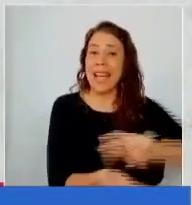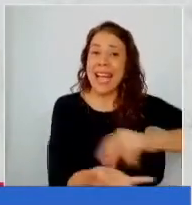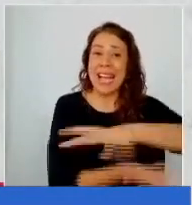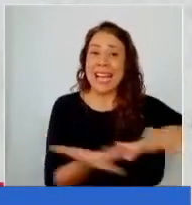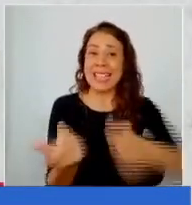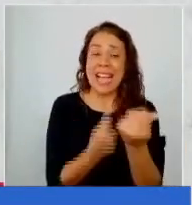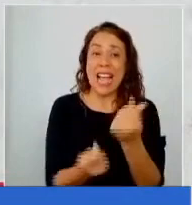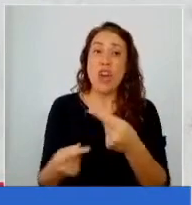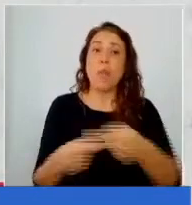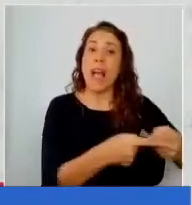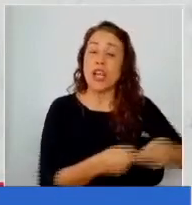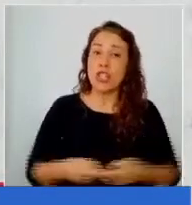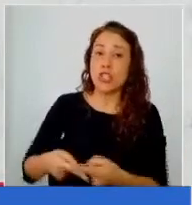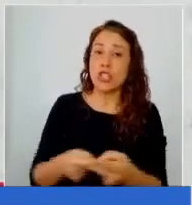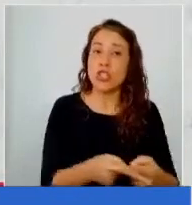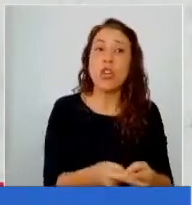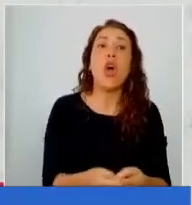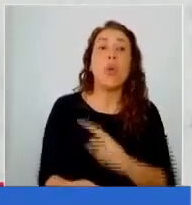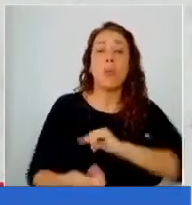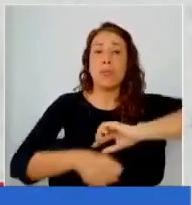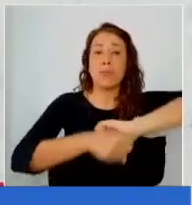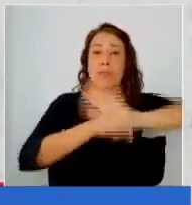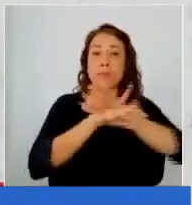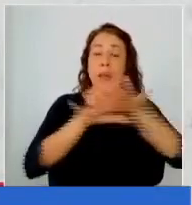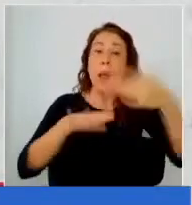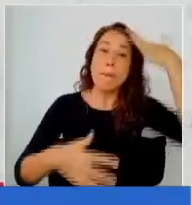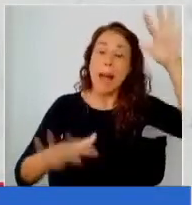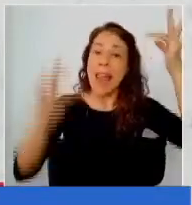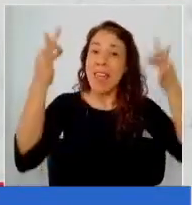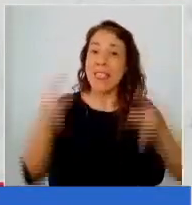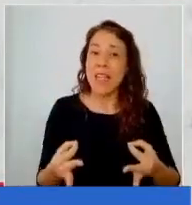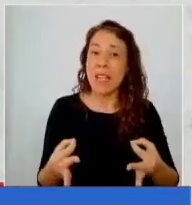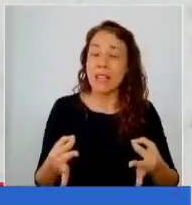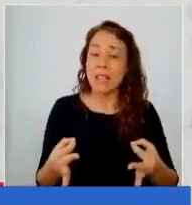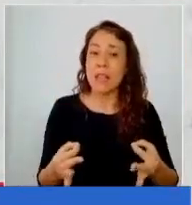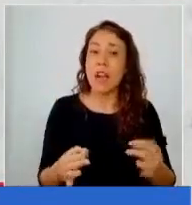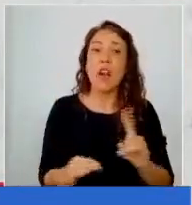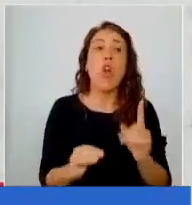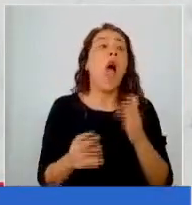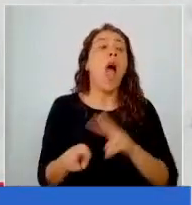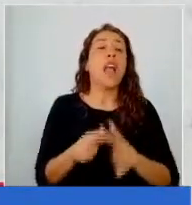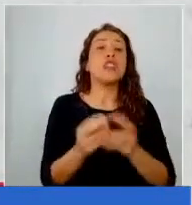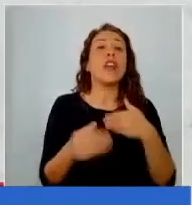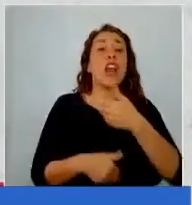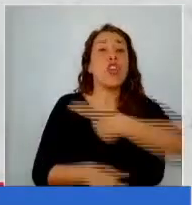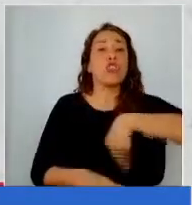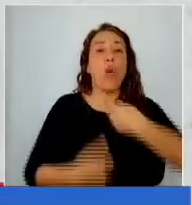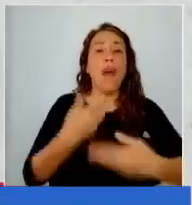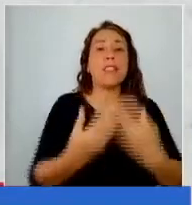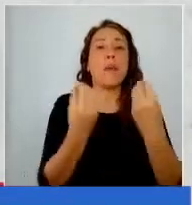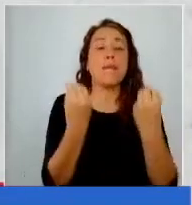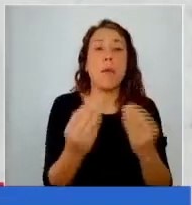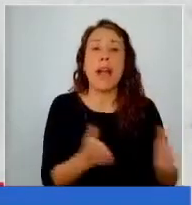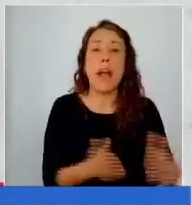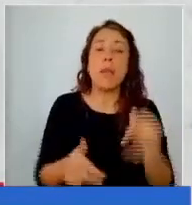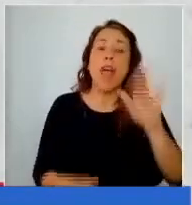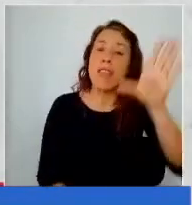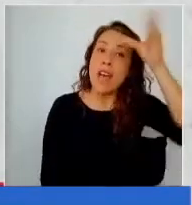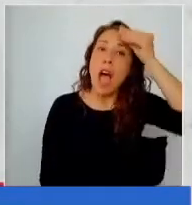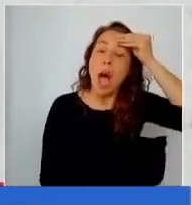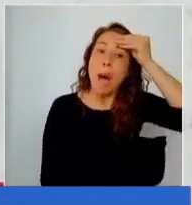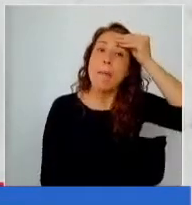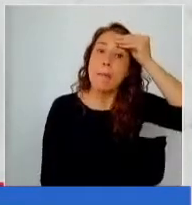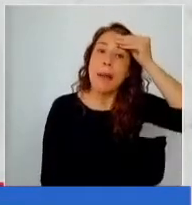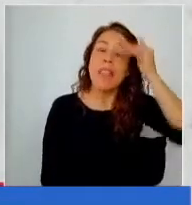producido por la pandemia y las malas decisiones no nos han llevado por el mejor camino llegó el momento de aprender los errores